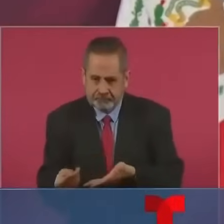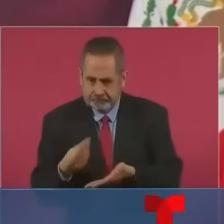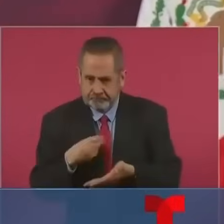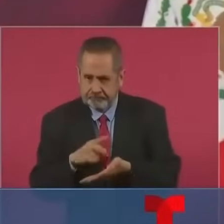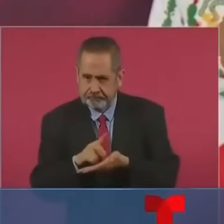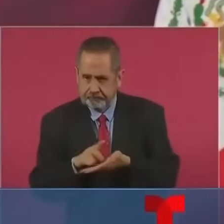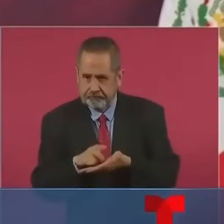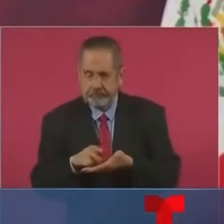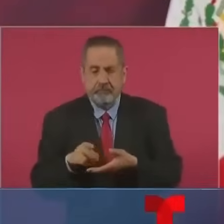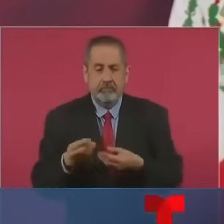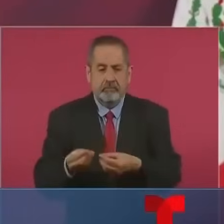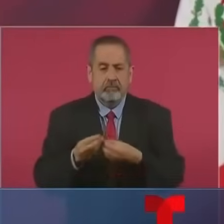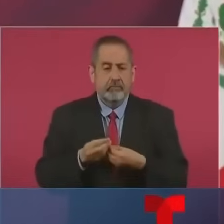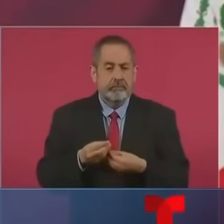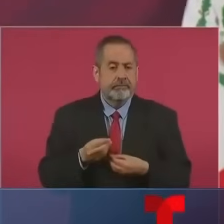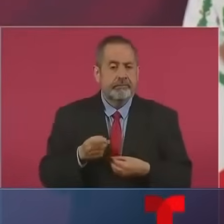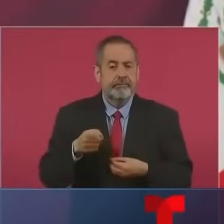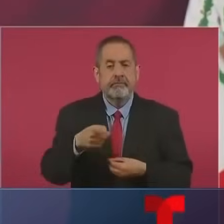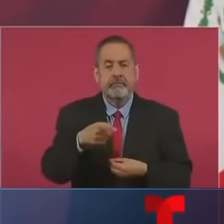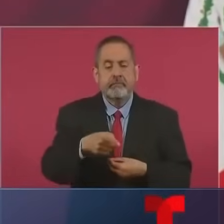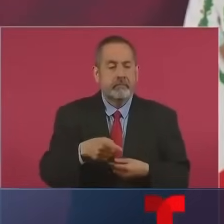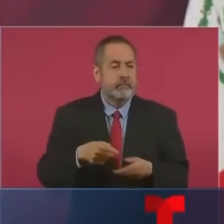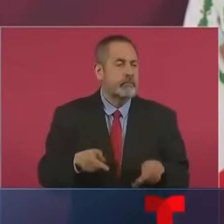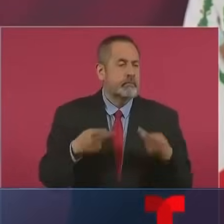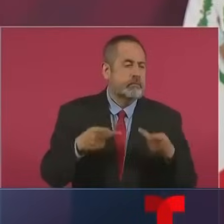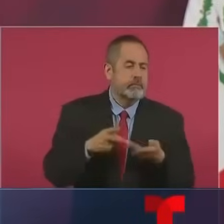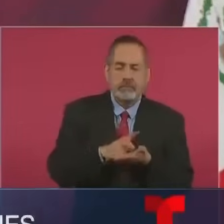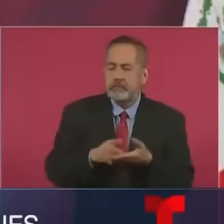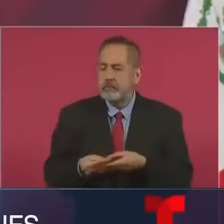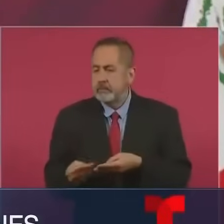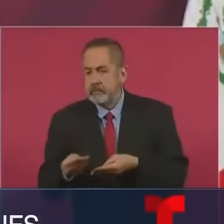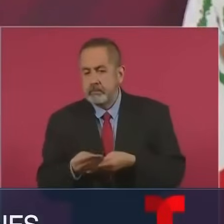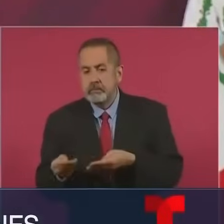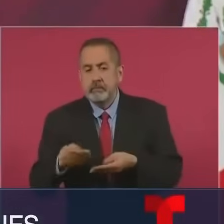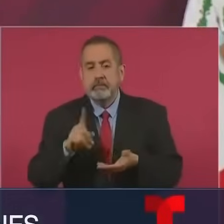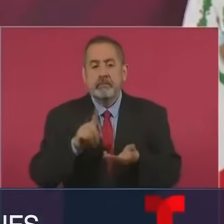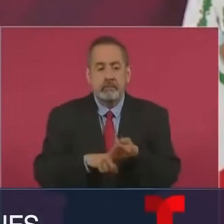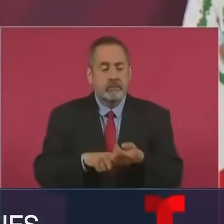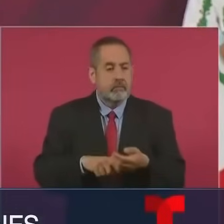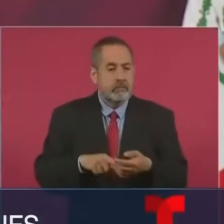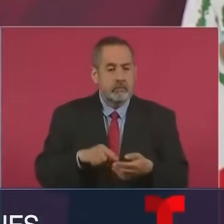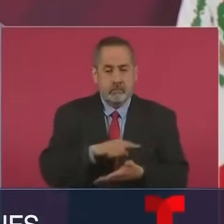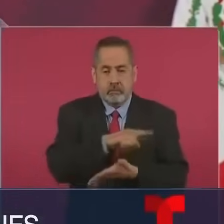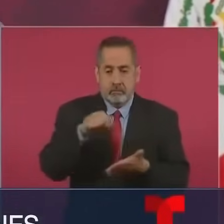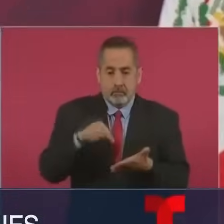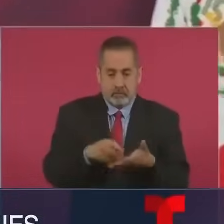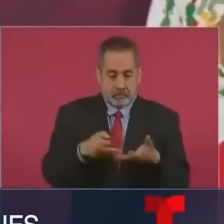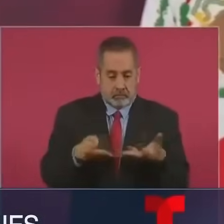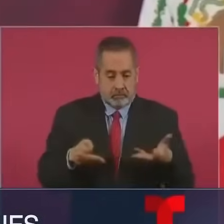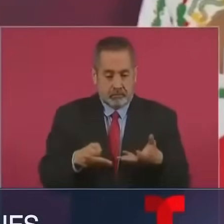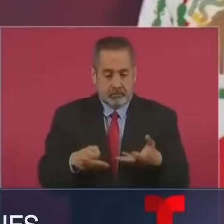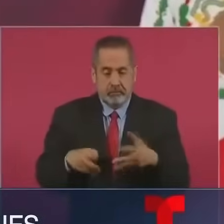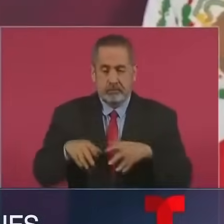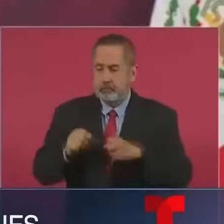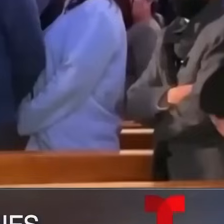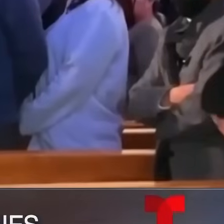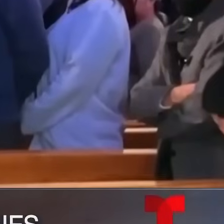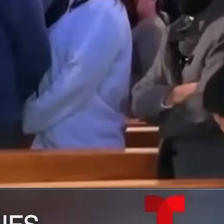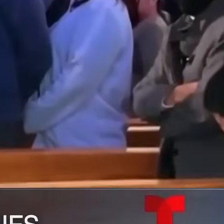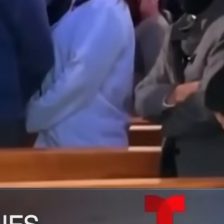a alguien que estaba vendiendo droga en un territorio que pertenecía a otra